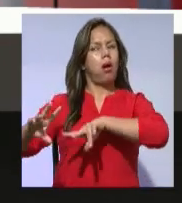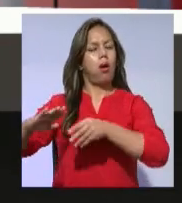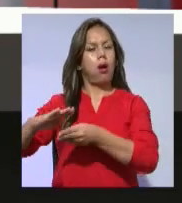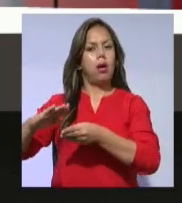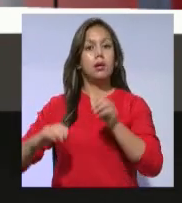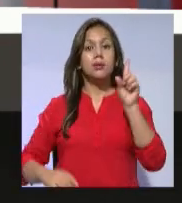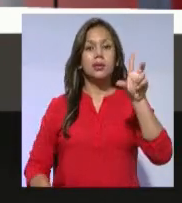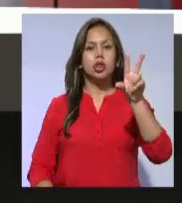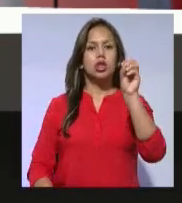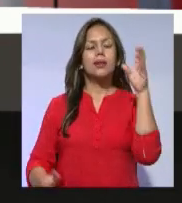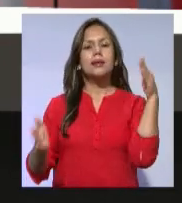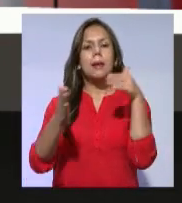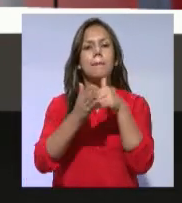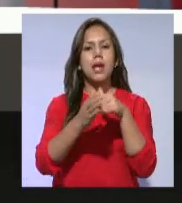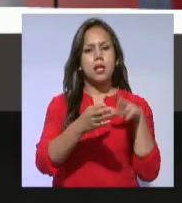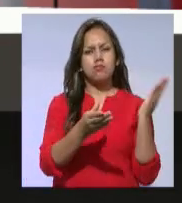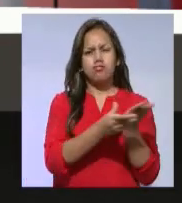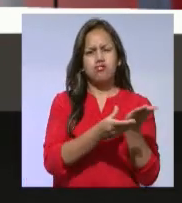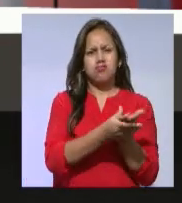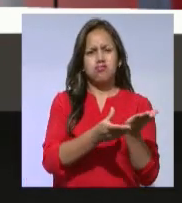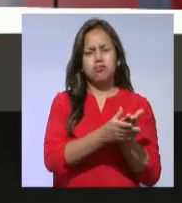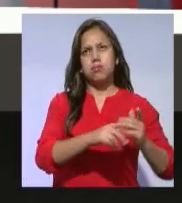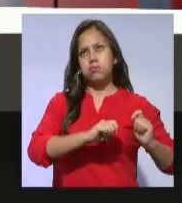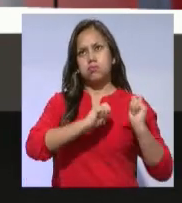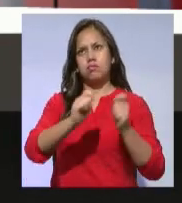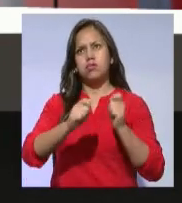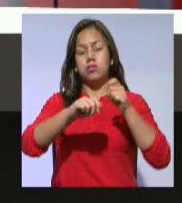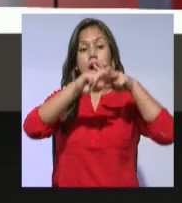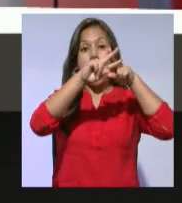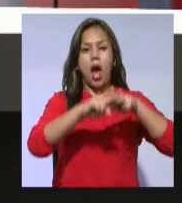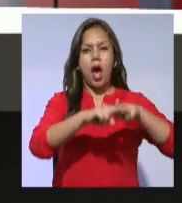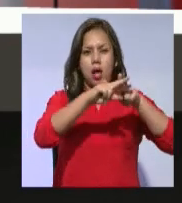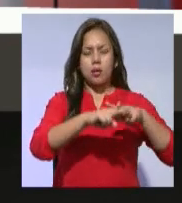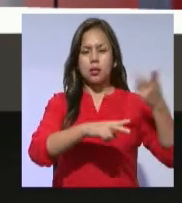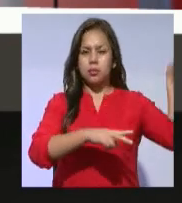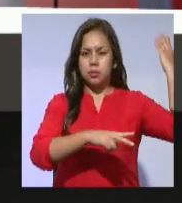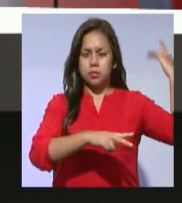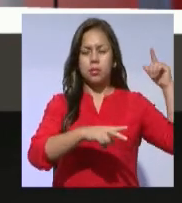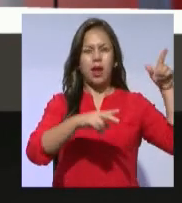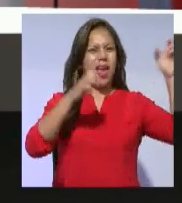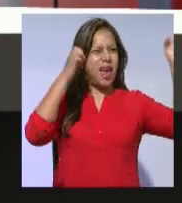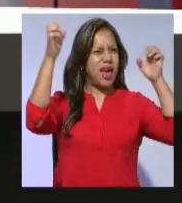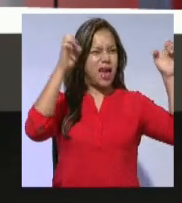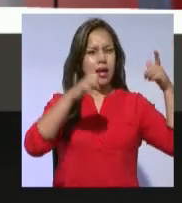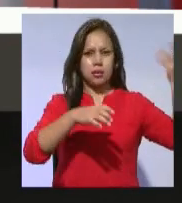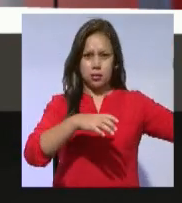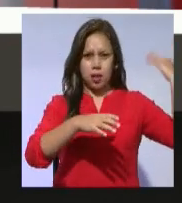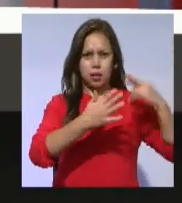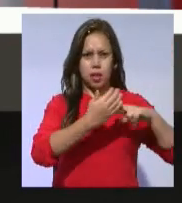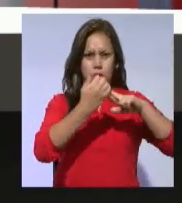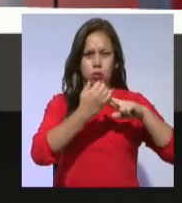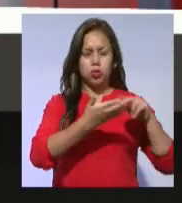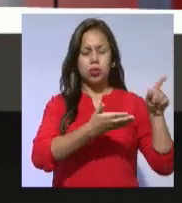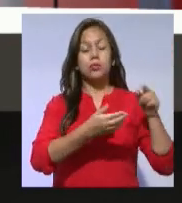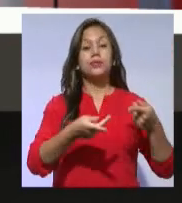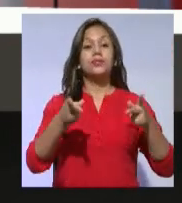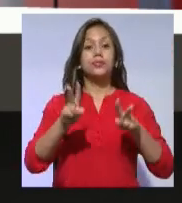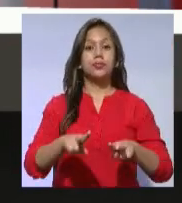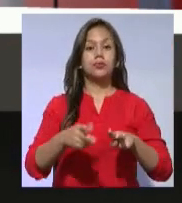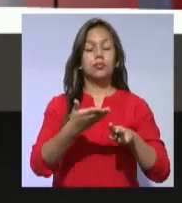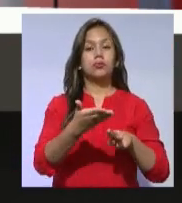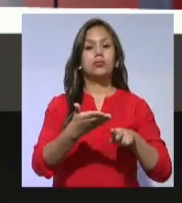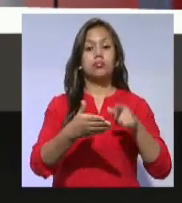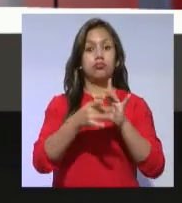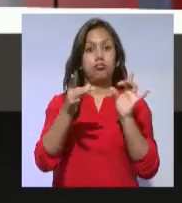fojas en donde se incluyen las auditorías de las obras en los sectores estratégicos explicó cely en cambio el titular de la legislatura indicó que